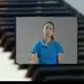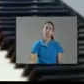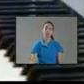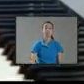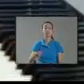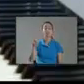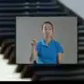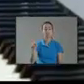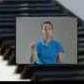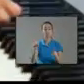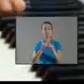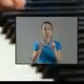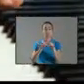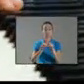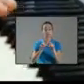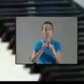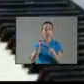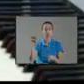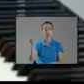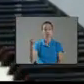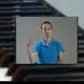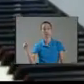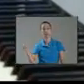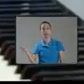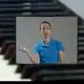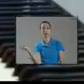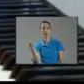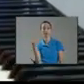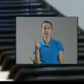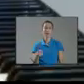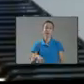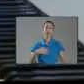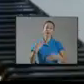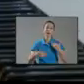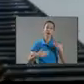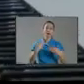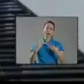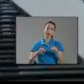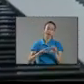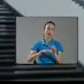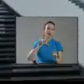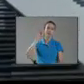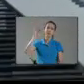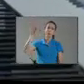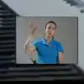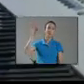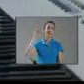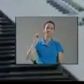Y así como David fluía en su